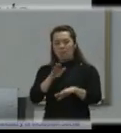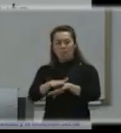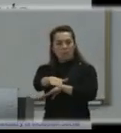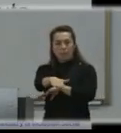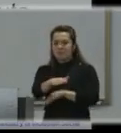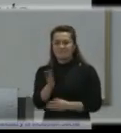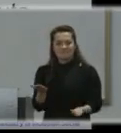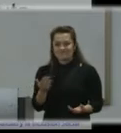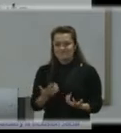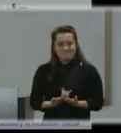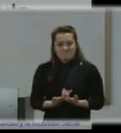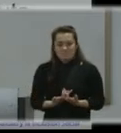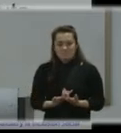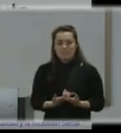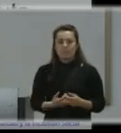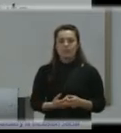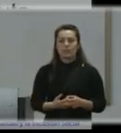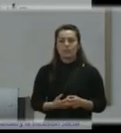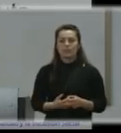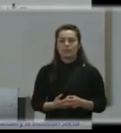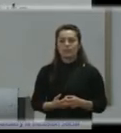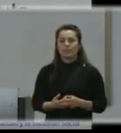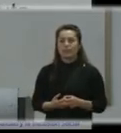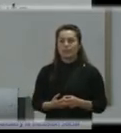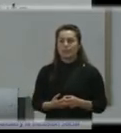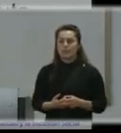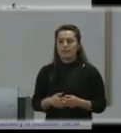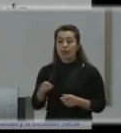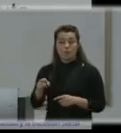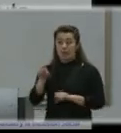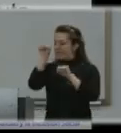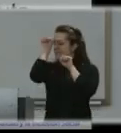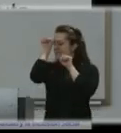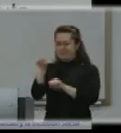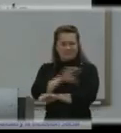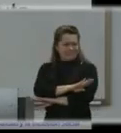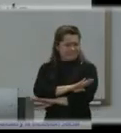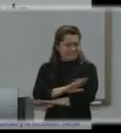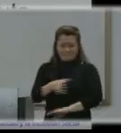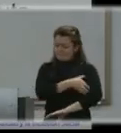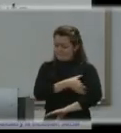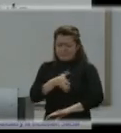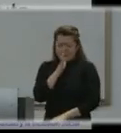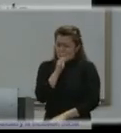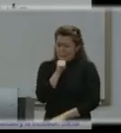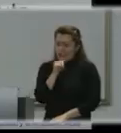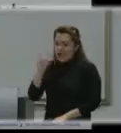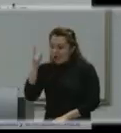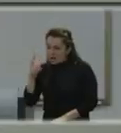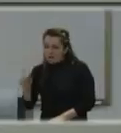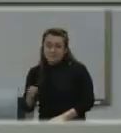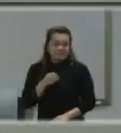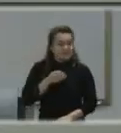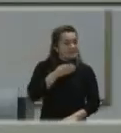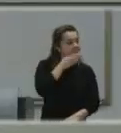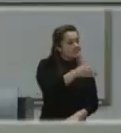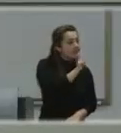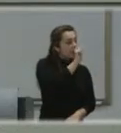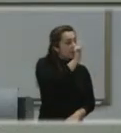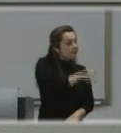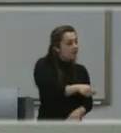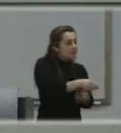totalidad, es, por un lado, es incapacidad absoluta para realizar cualquier transacción que sea